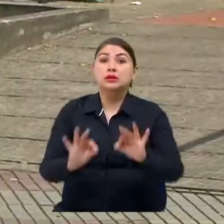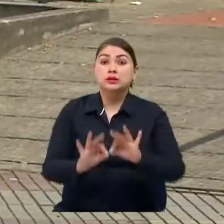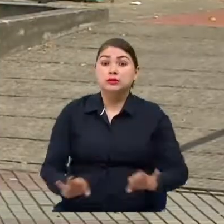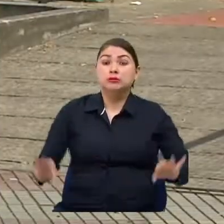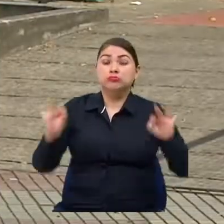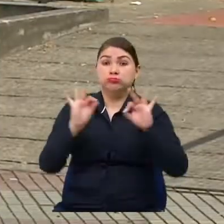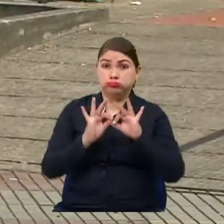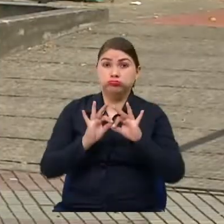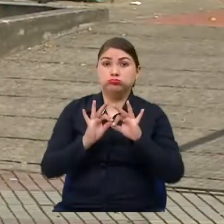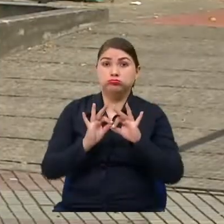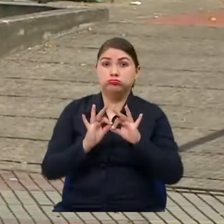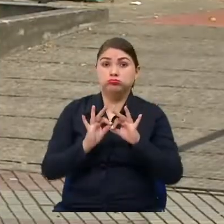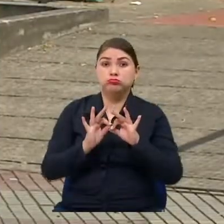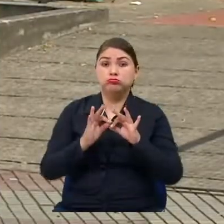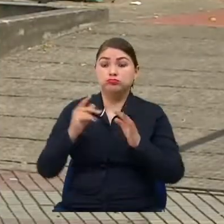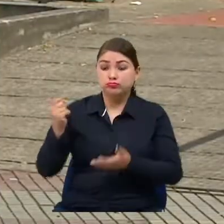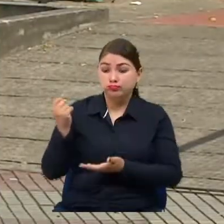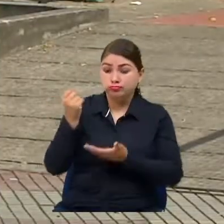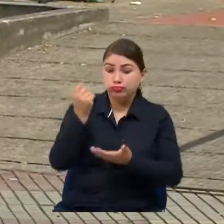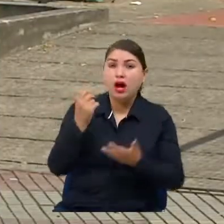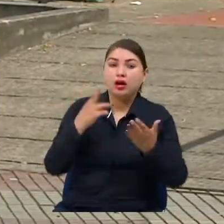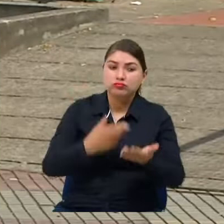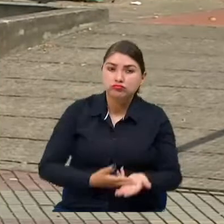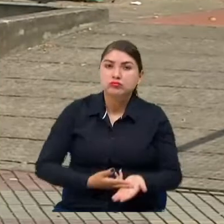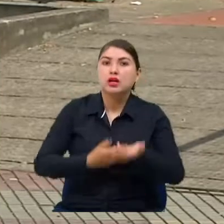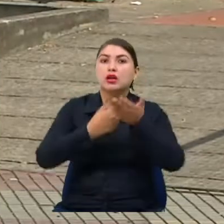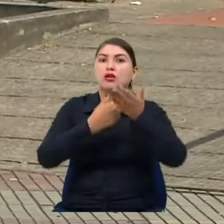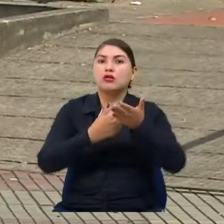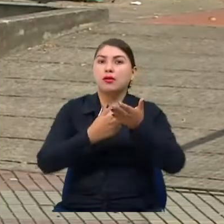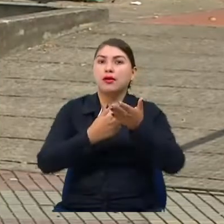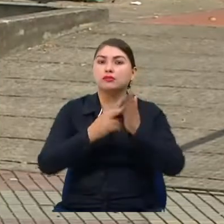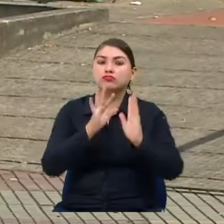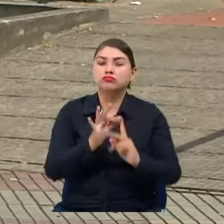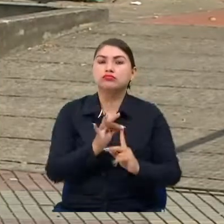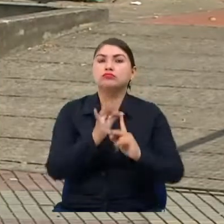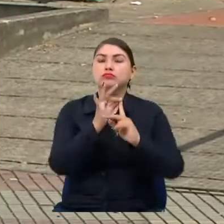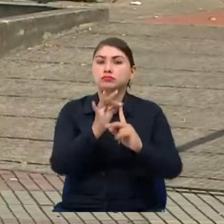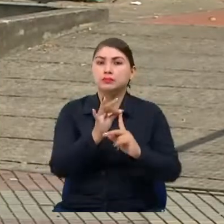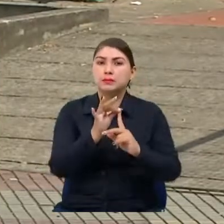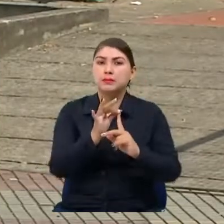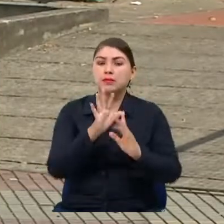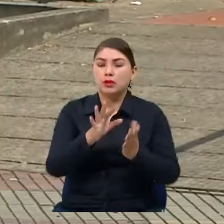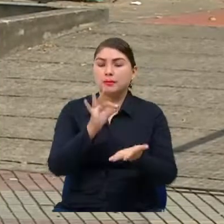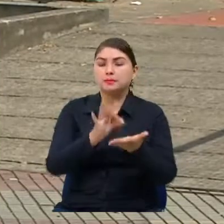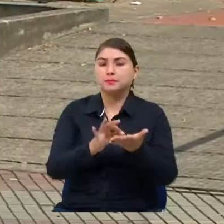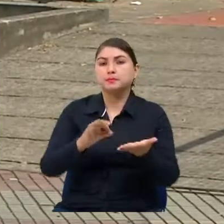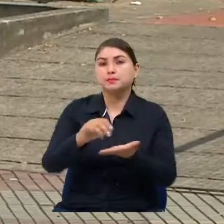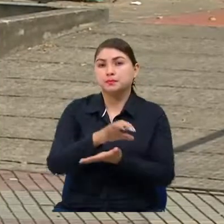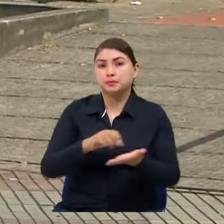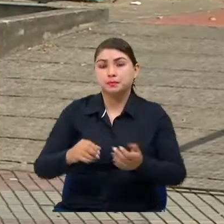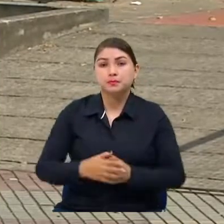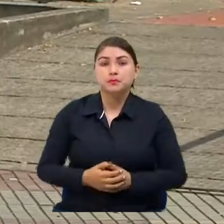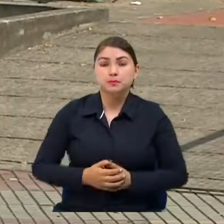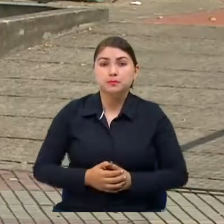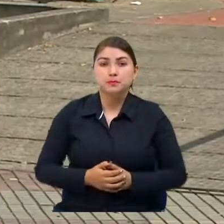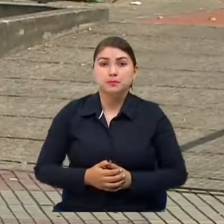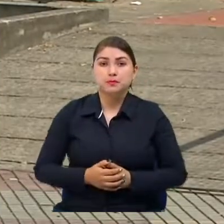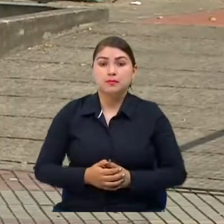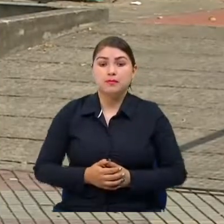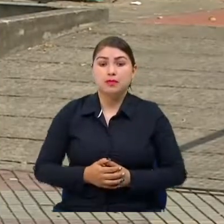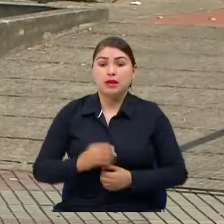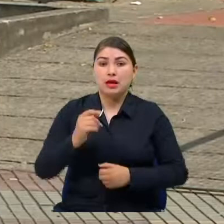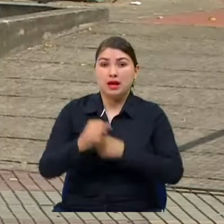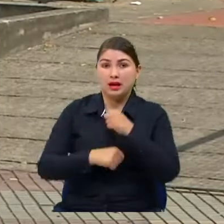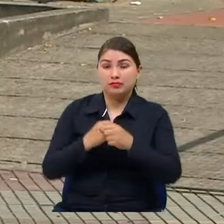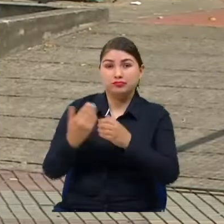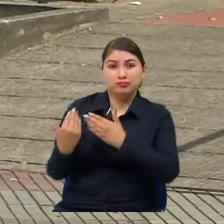Importante, dentro de las finanzas se recupera la categoría especial en la capital santandereana. Recordemos que en el periodo